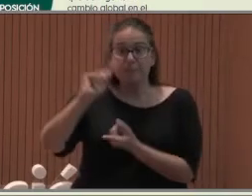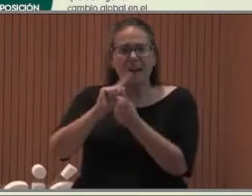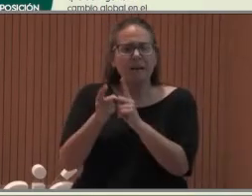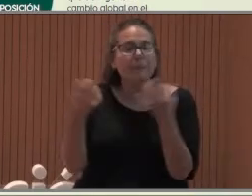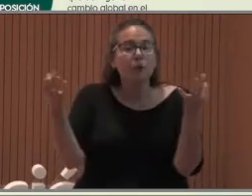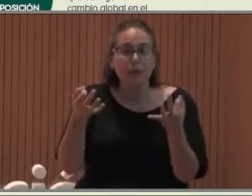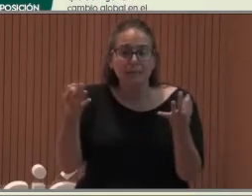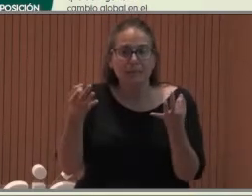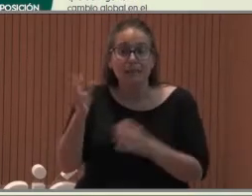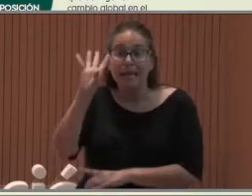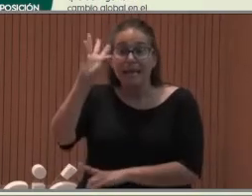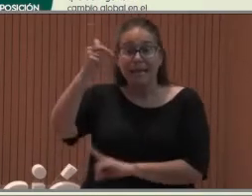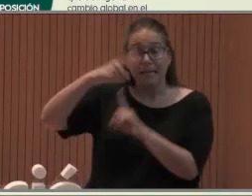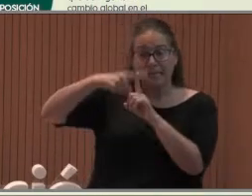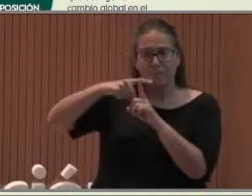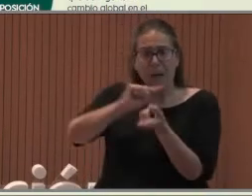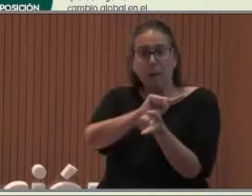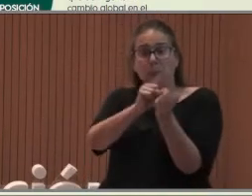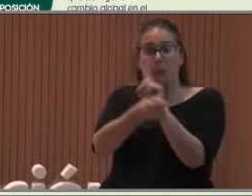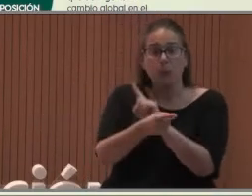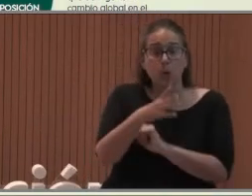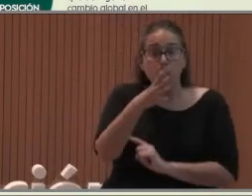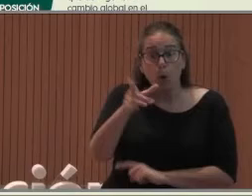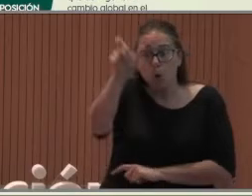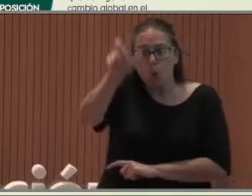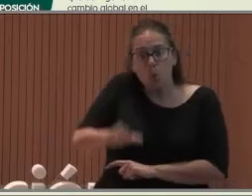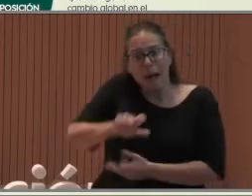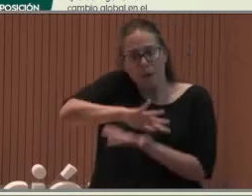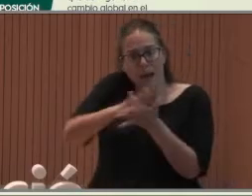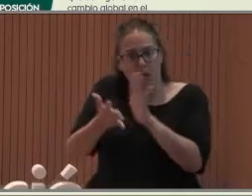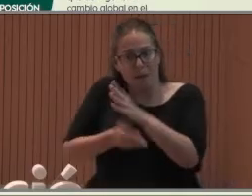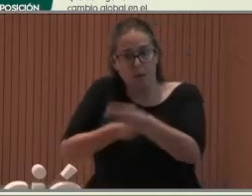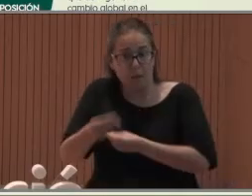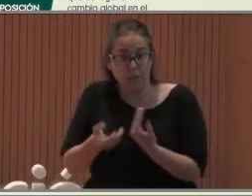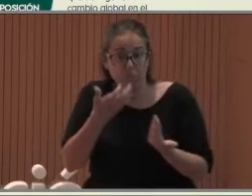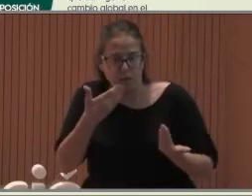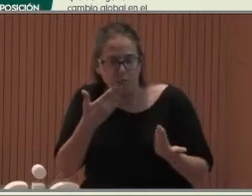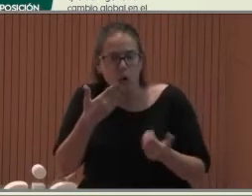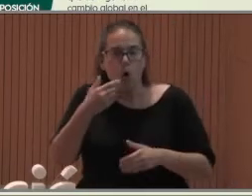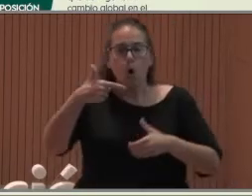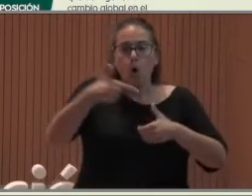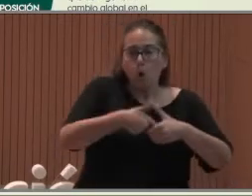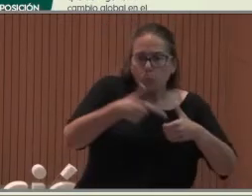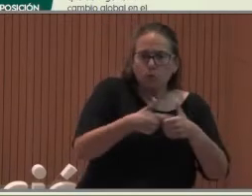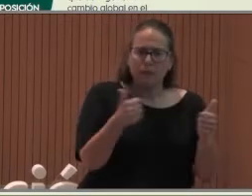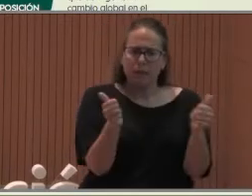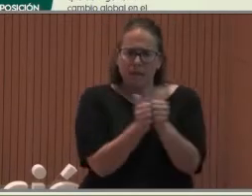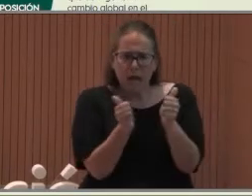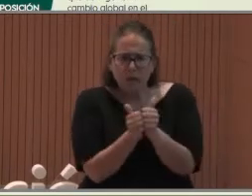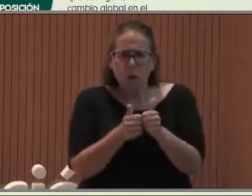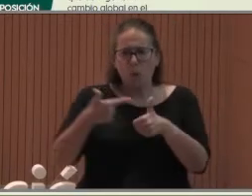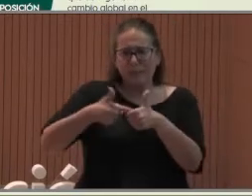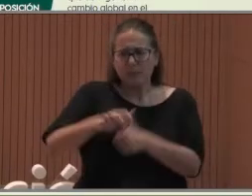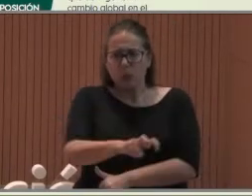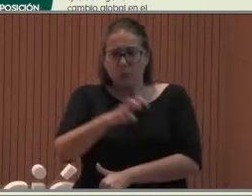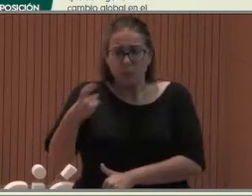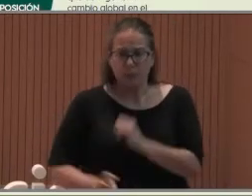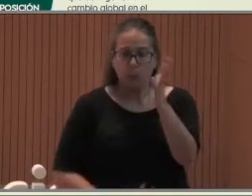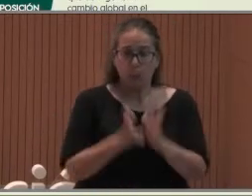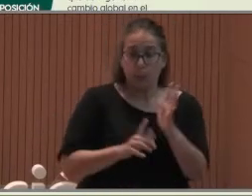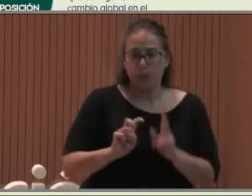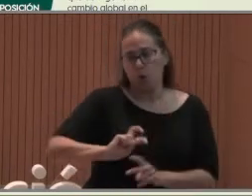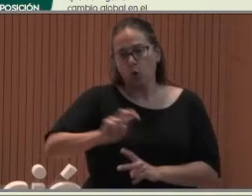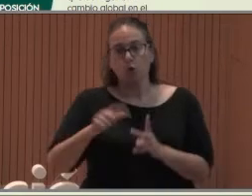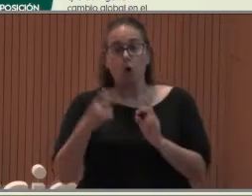clima a causa de las actividades humanas, fundamentalmente la quema de combustibles fósiles, gas, carbón, petróleo, y también otros elementos como